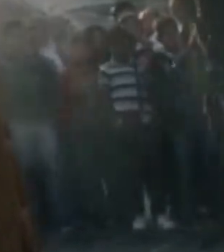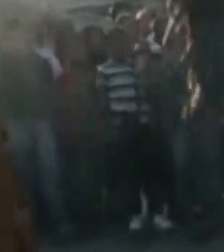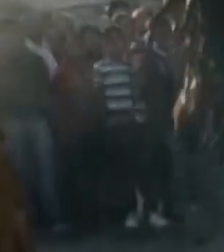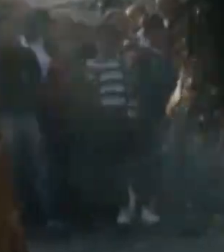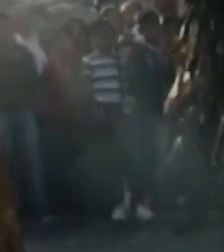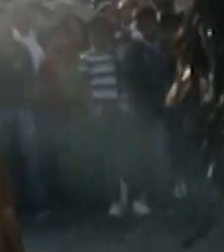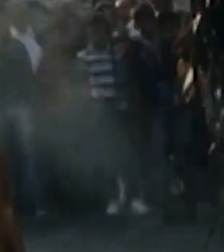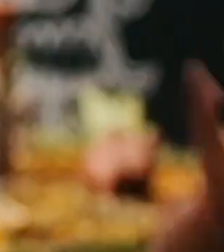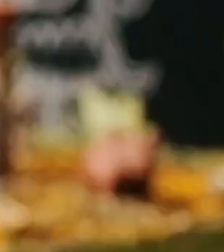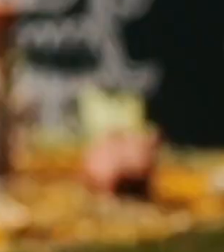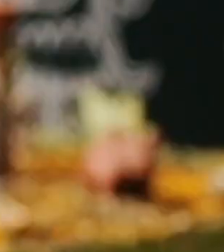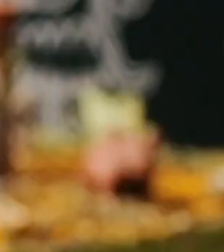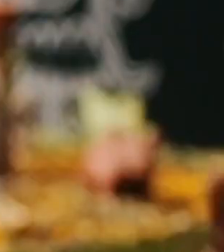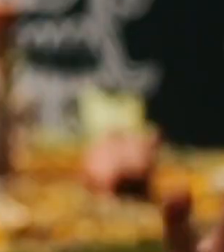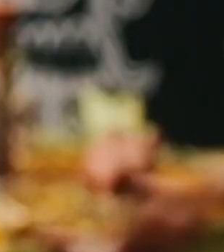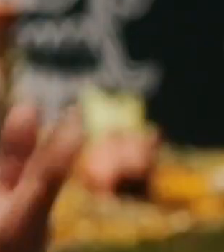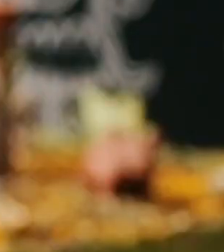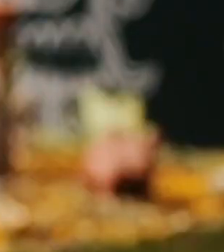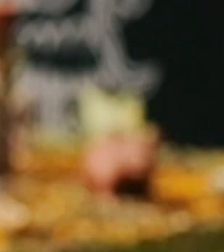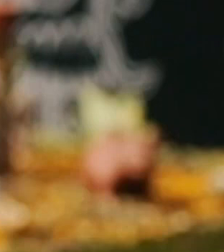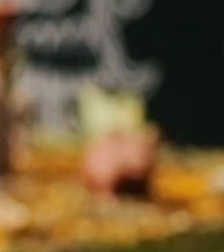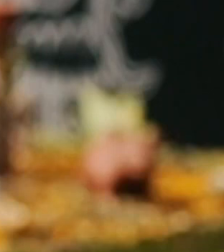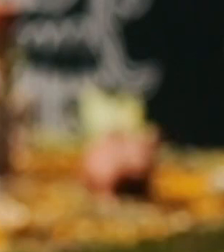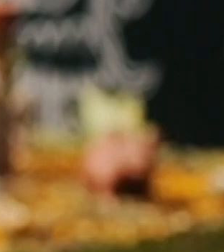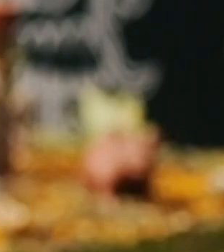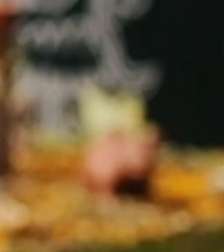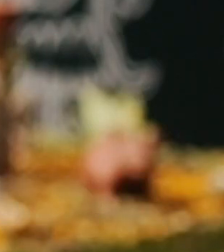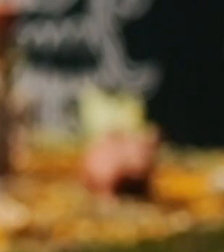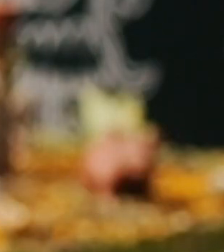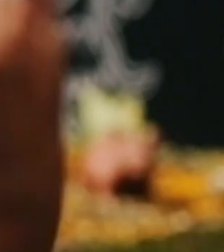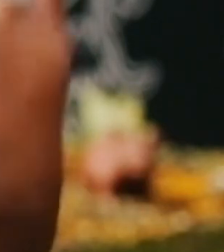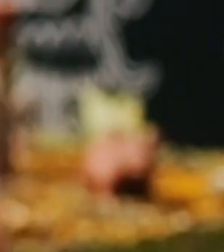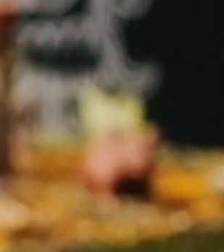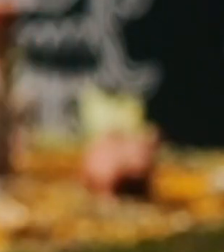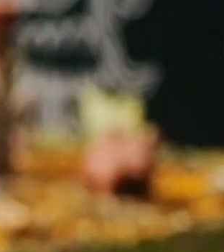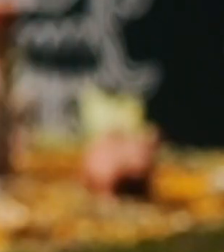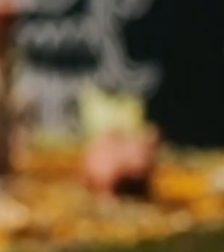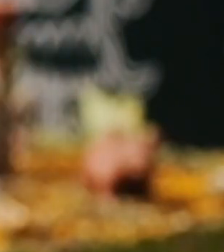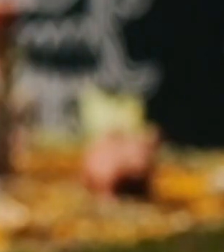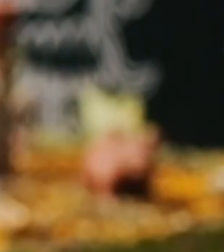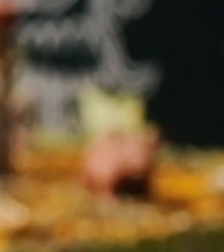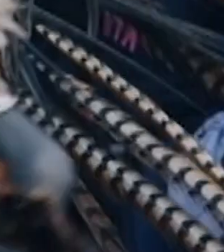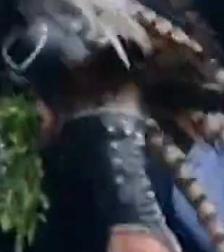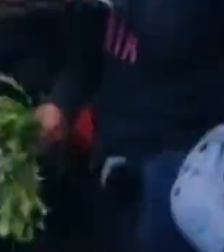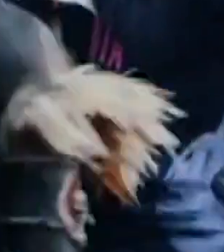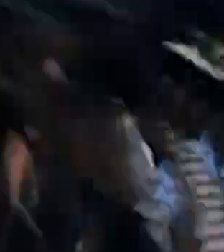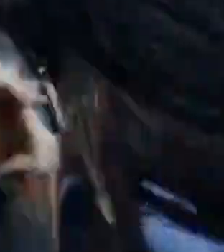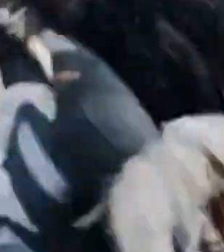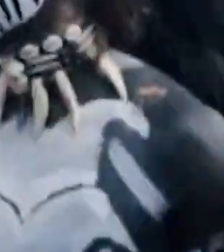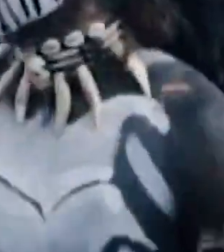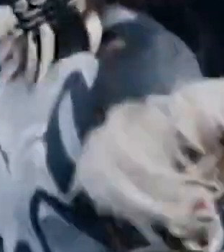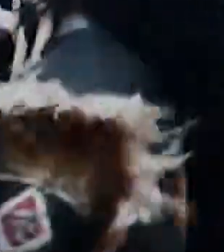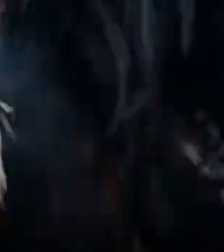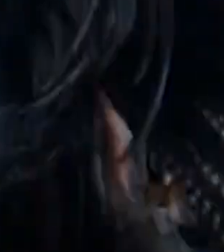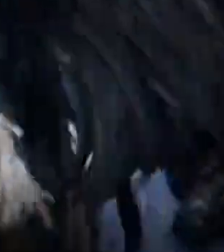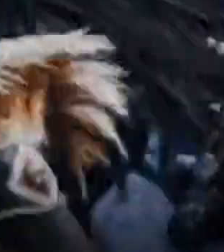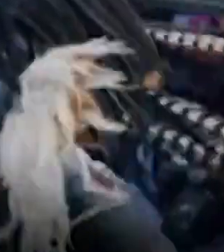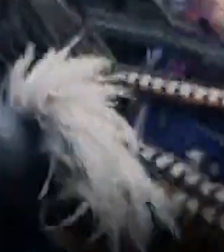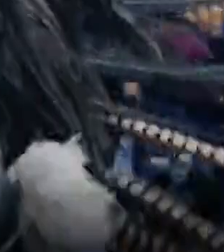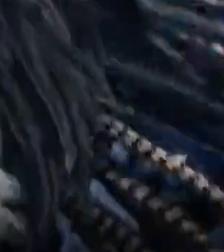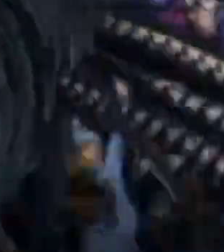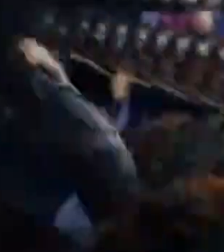de la cementera de flores. Antes de 1300, que fue cuando llegaron los xochimilques aquí, venía ya con el culto a la muerte.